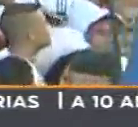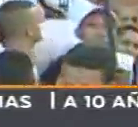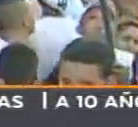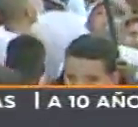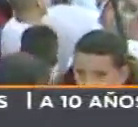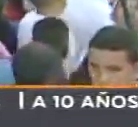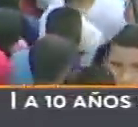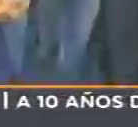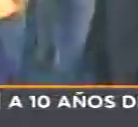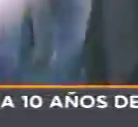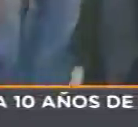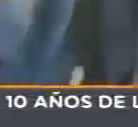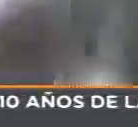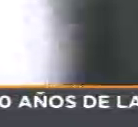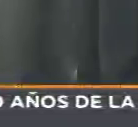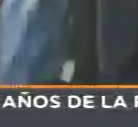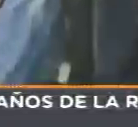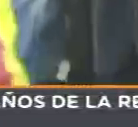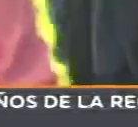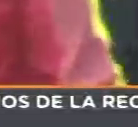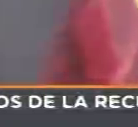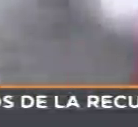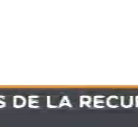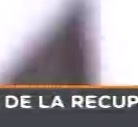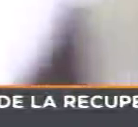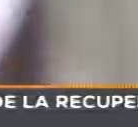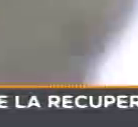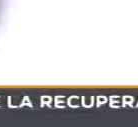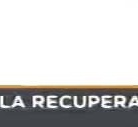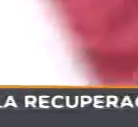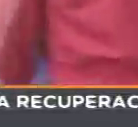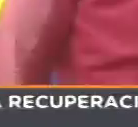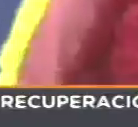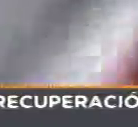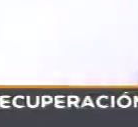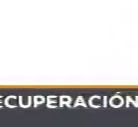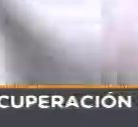y sin mancha con el pueblo porque el revolution